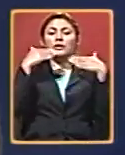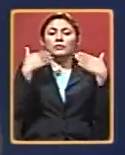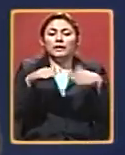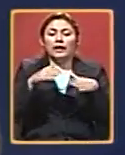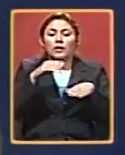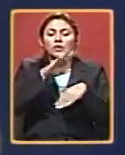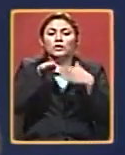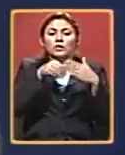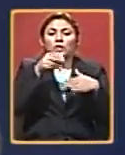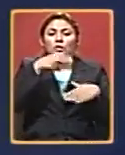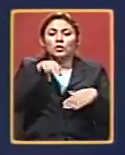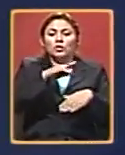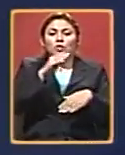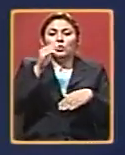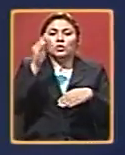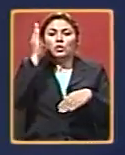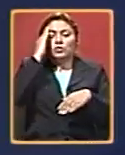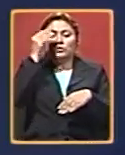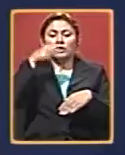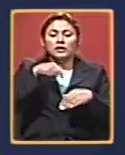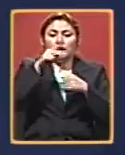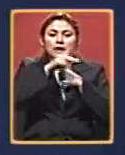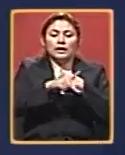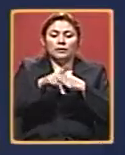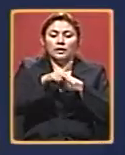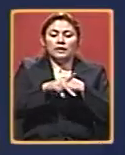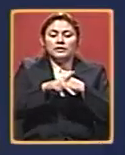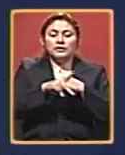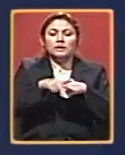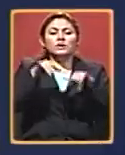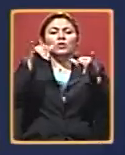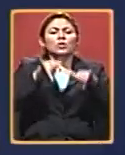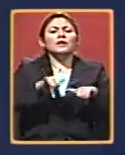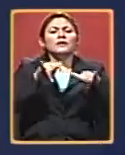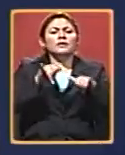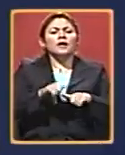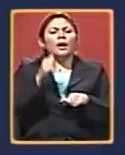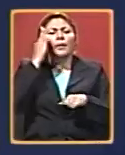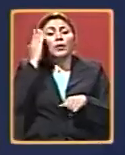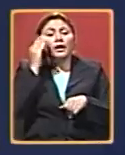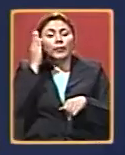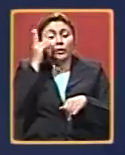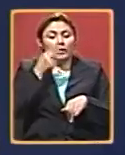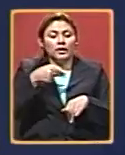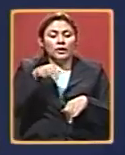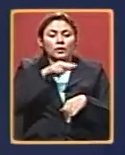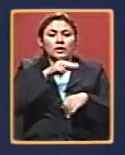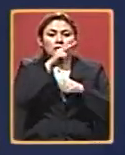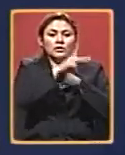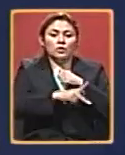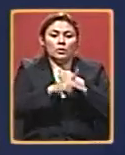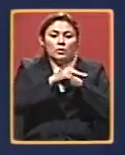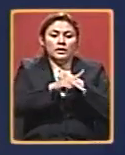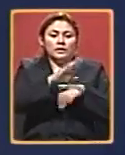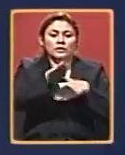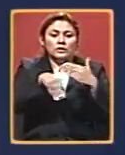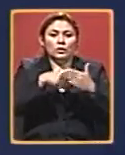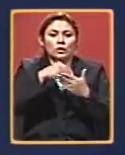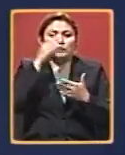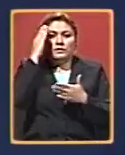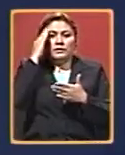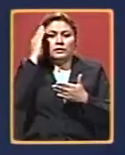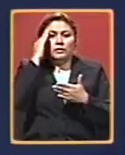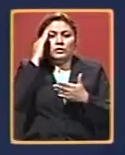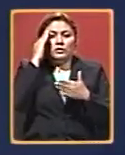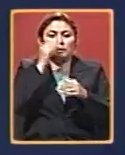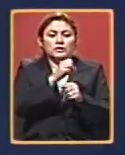todos conocemos en nuestro país. Y sostenibilidad porque en nuestro país todos conocemos que